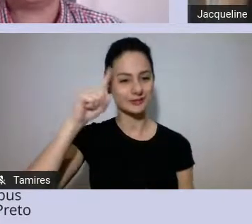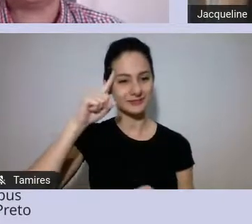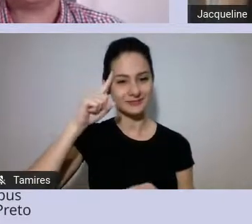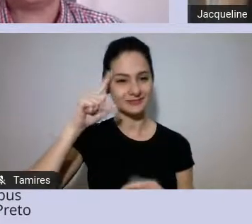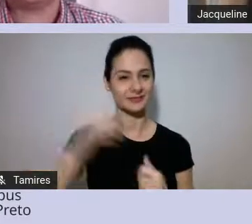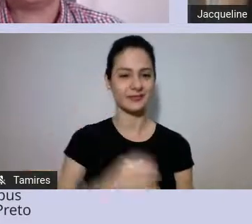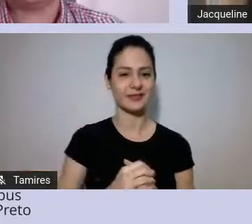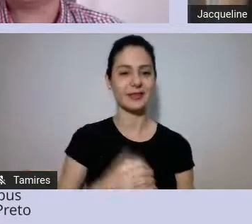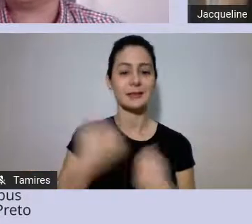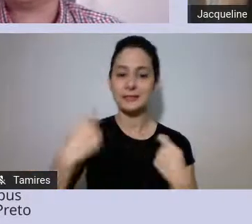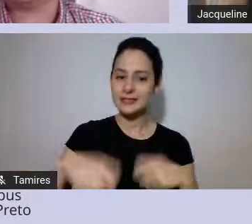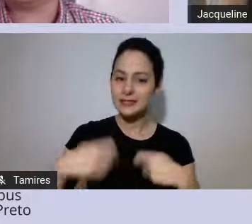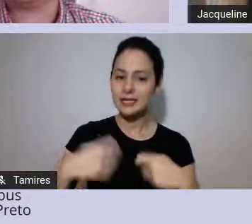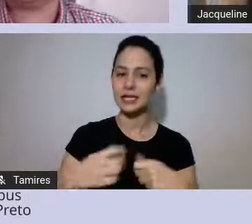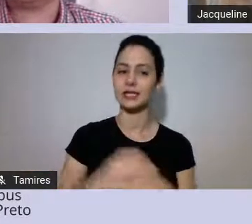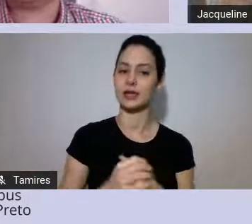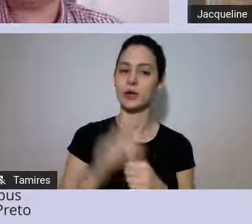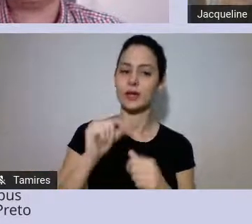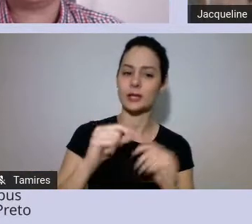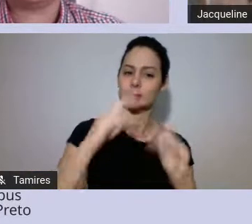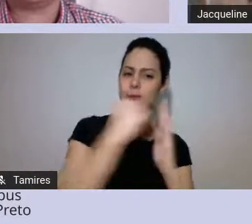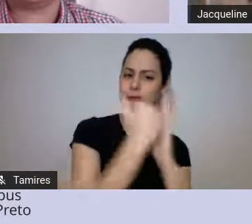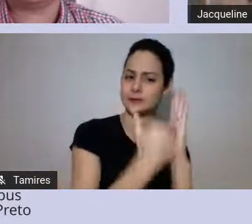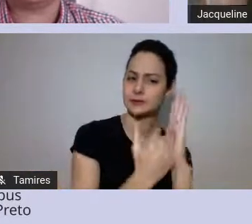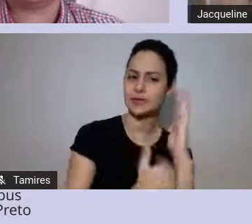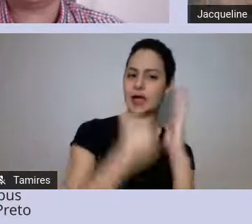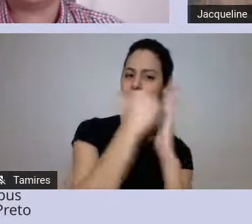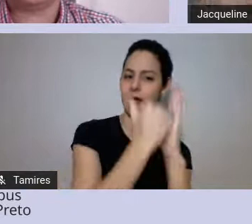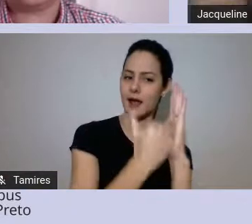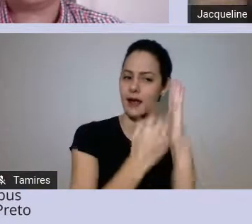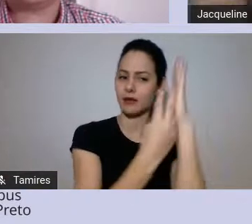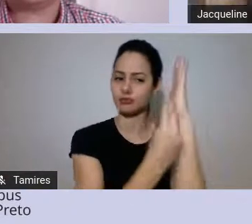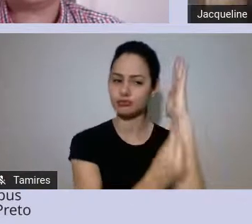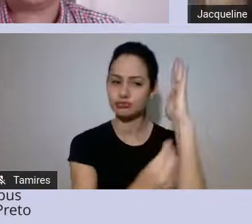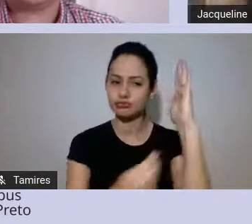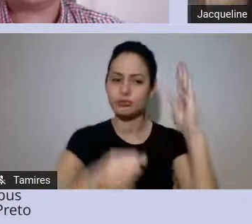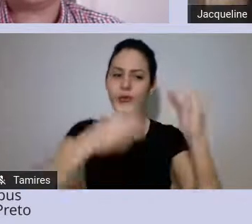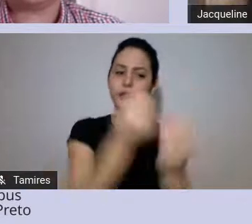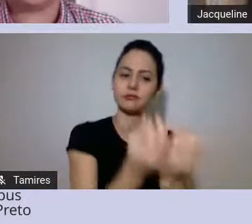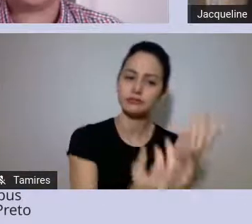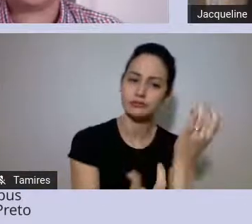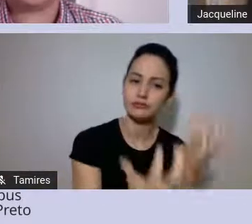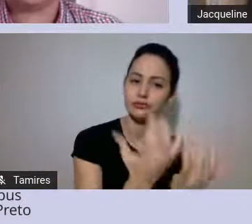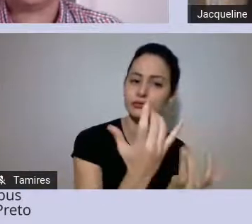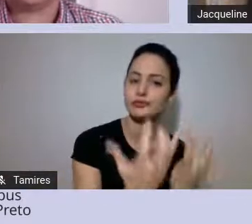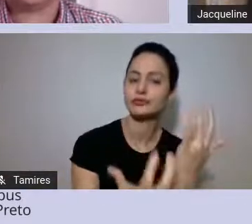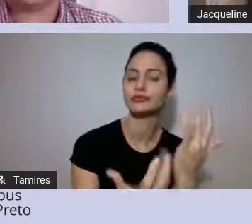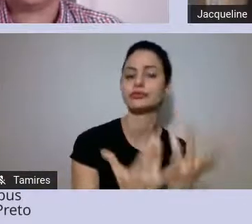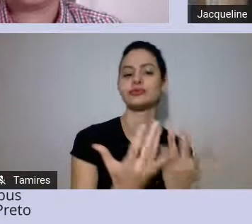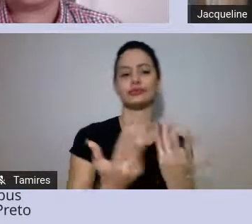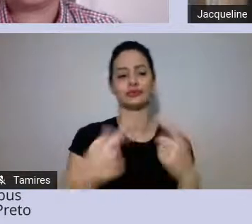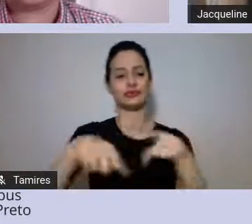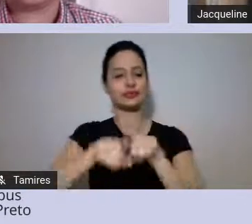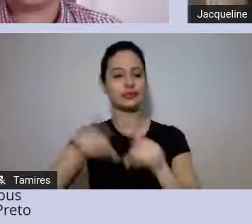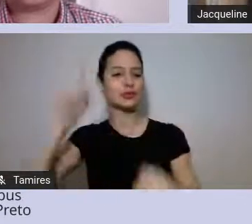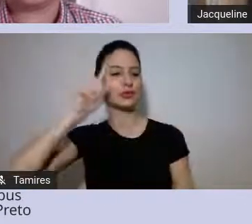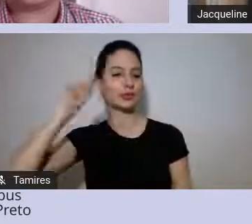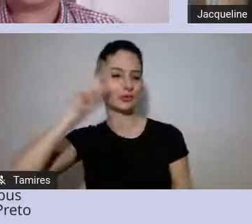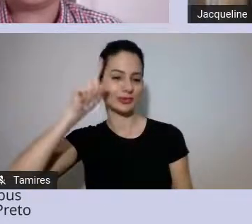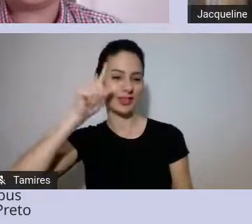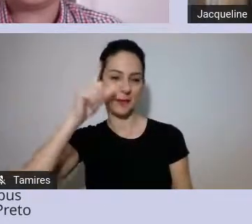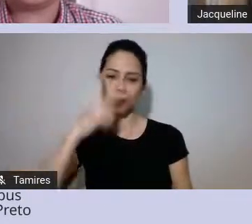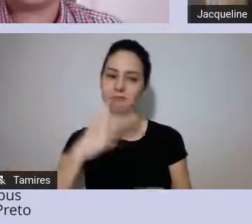en que tener un maguey, rasparlo y extraer el jugo y fermentarlo es algo tan próximo a lo cotidiano